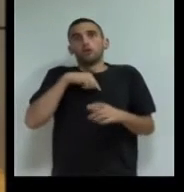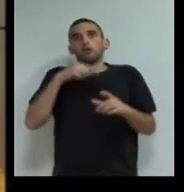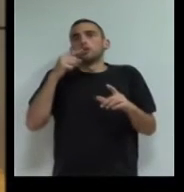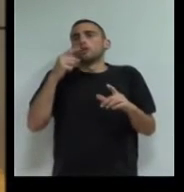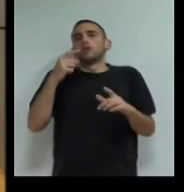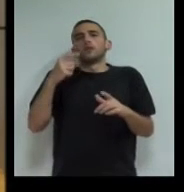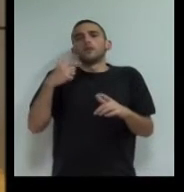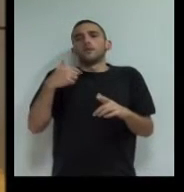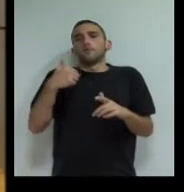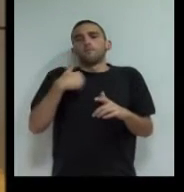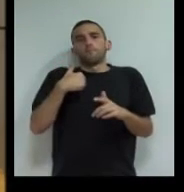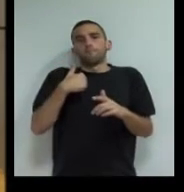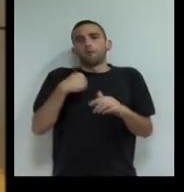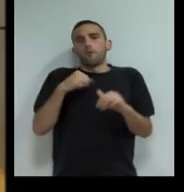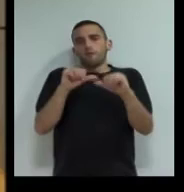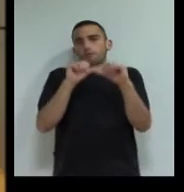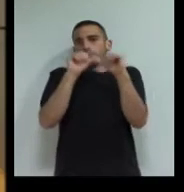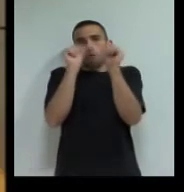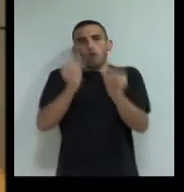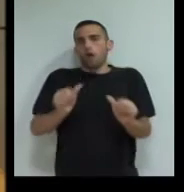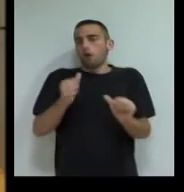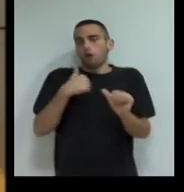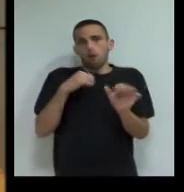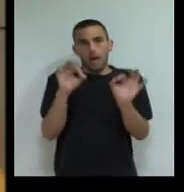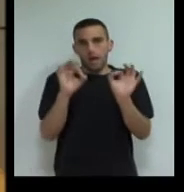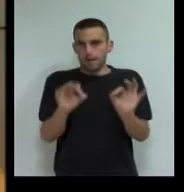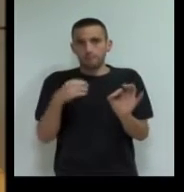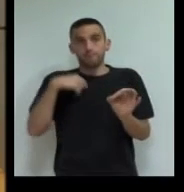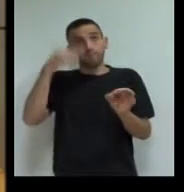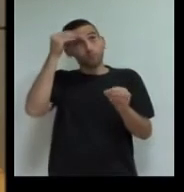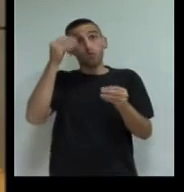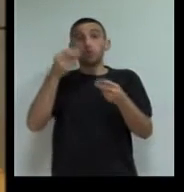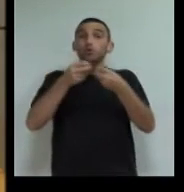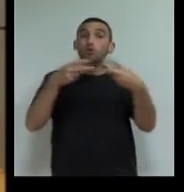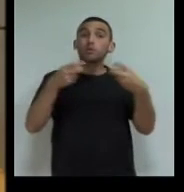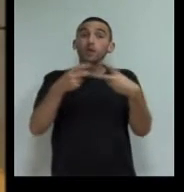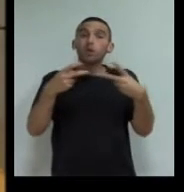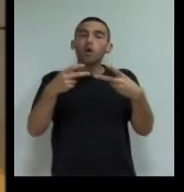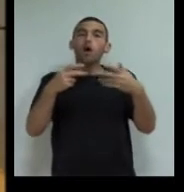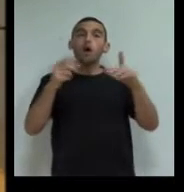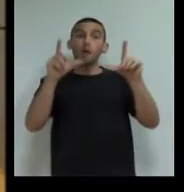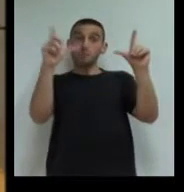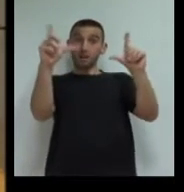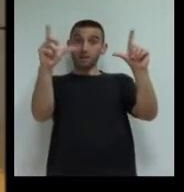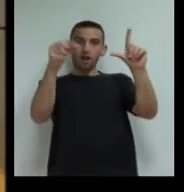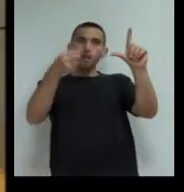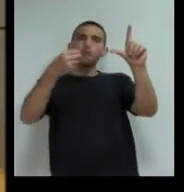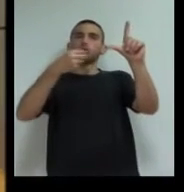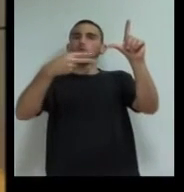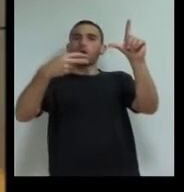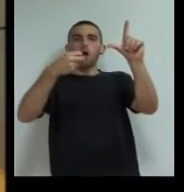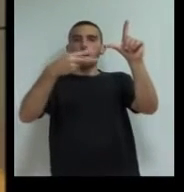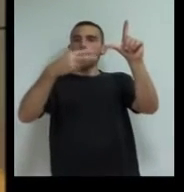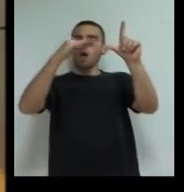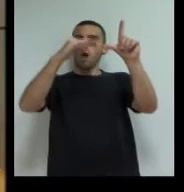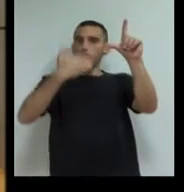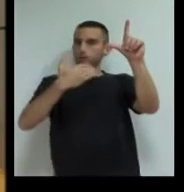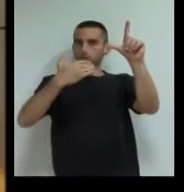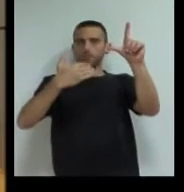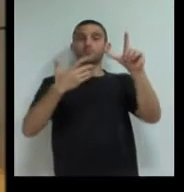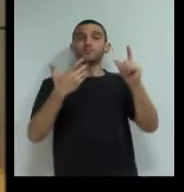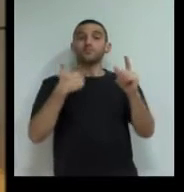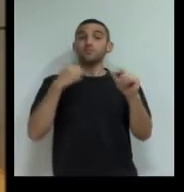lo tenemos como modelo, es decir, nuestro modelo plantea que el subtítulo esté en la pantalla por debajo de... Y en las salas que